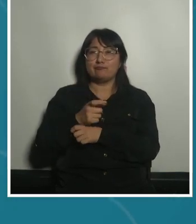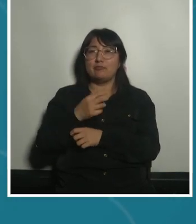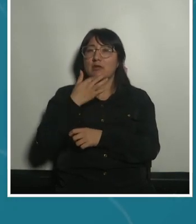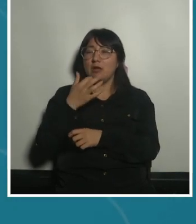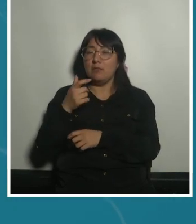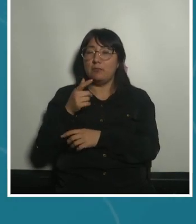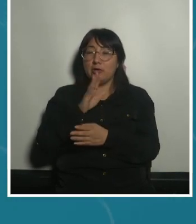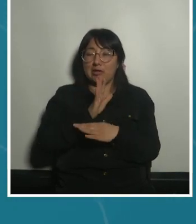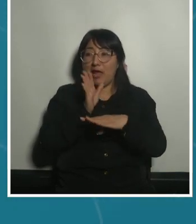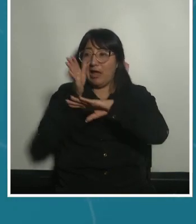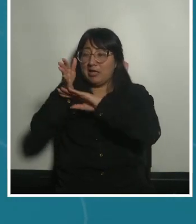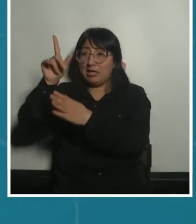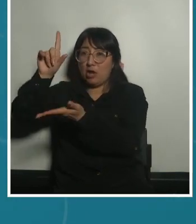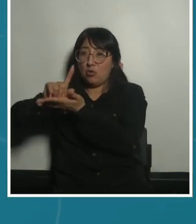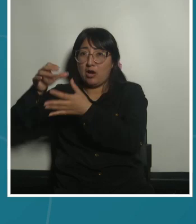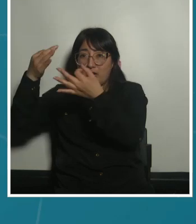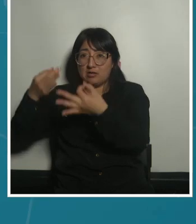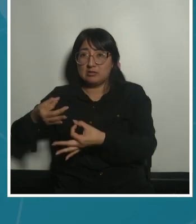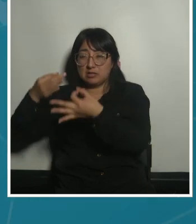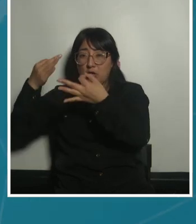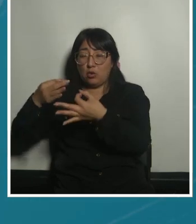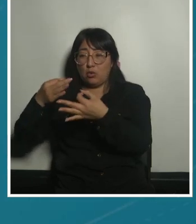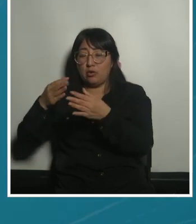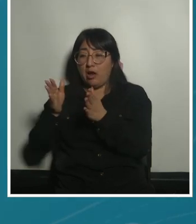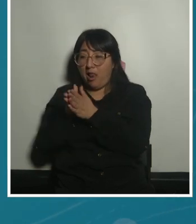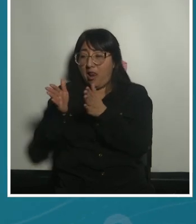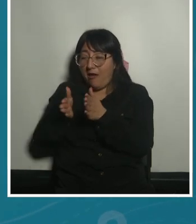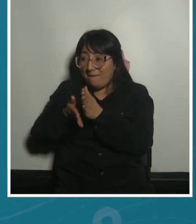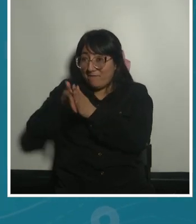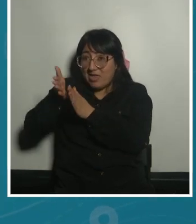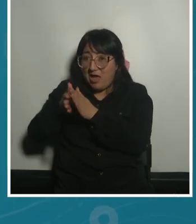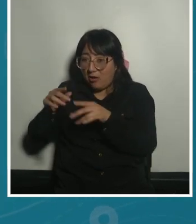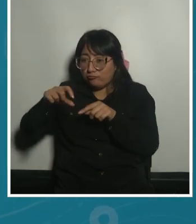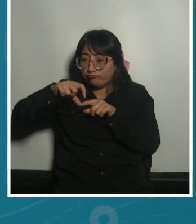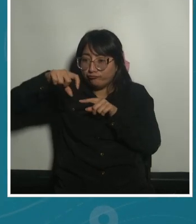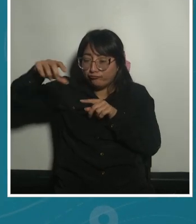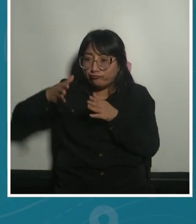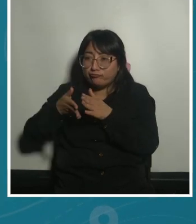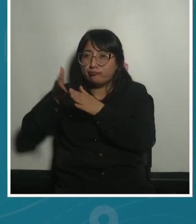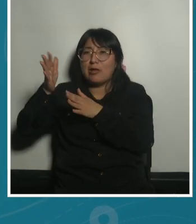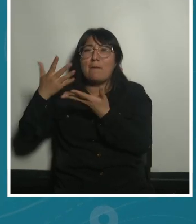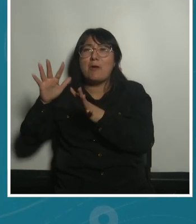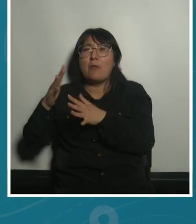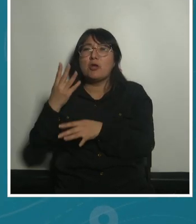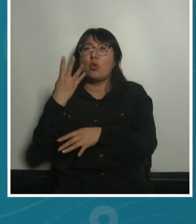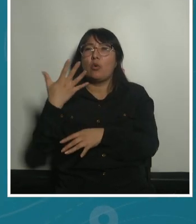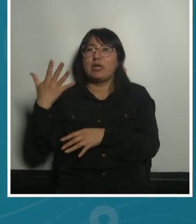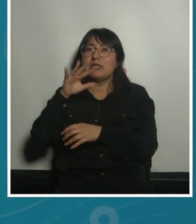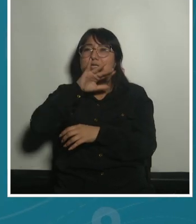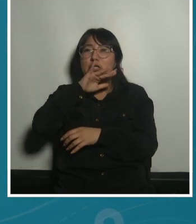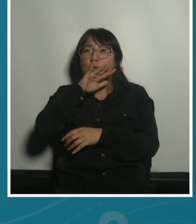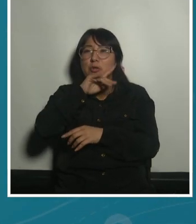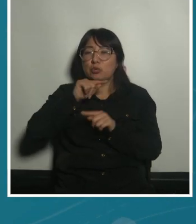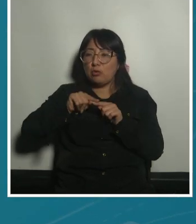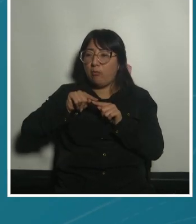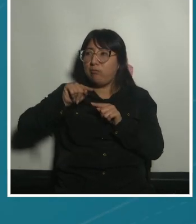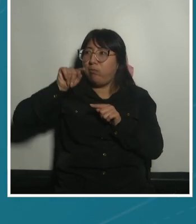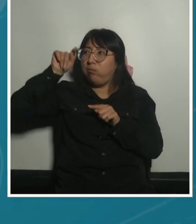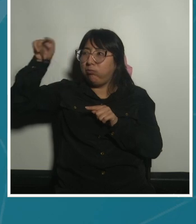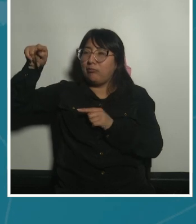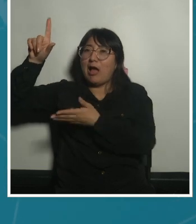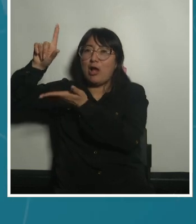zona segura, en condiciones normales, las vías de evacuación actuales del actual Senapred se demoran por lo menos 45 minutos en